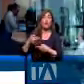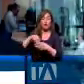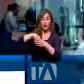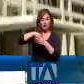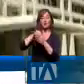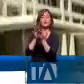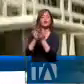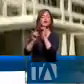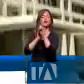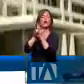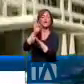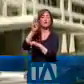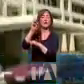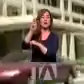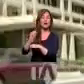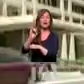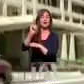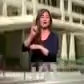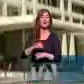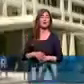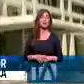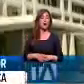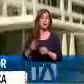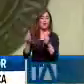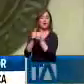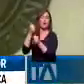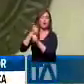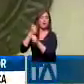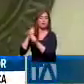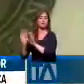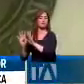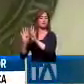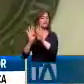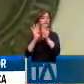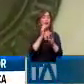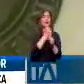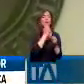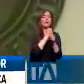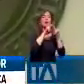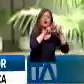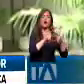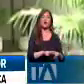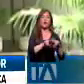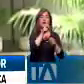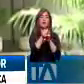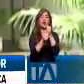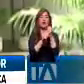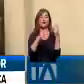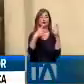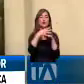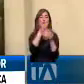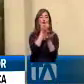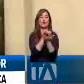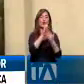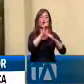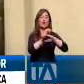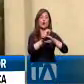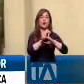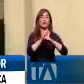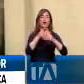Fondo Monetario. Al mismo tiempo, una misión del FMI trabaja en Ecuador para la revisión anual de la situación económica y para analizar los